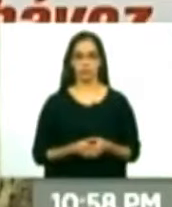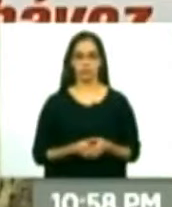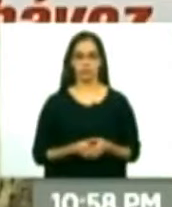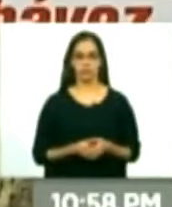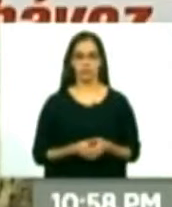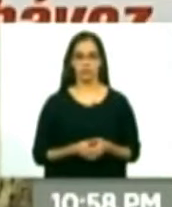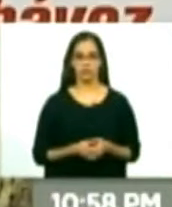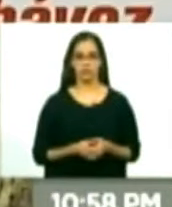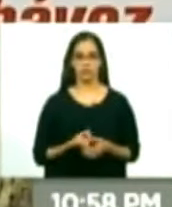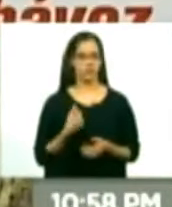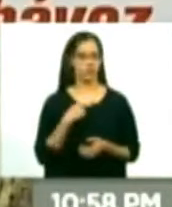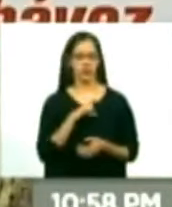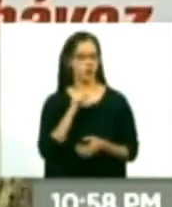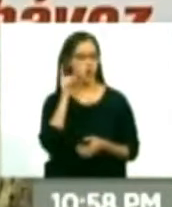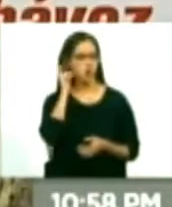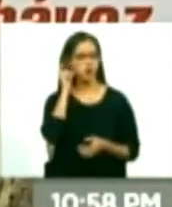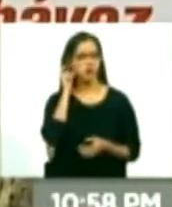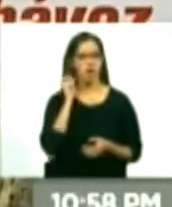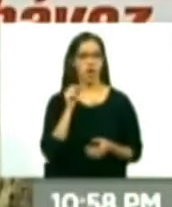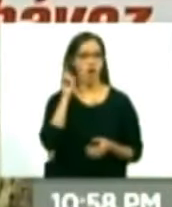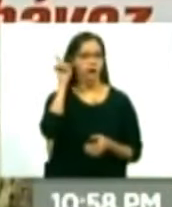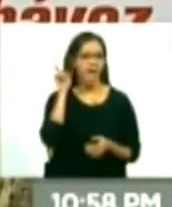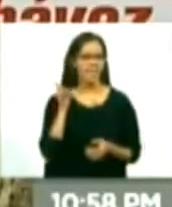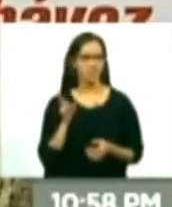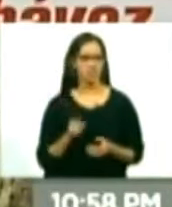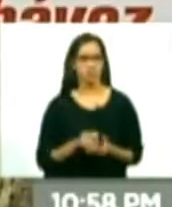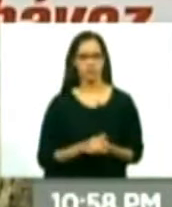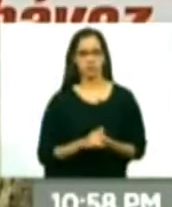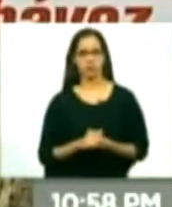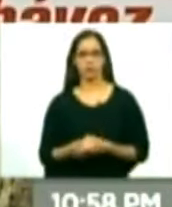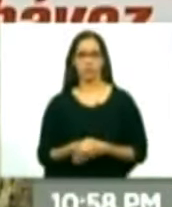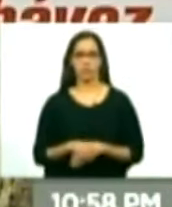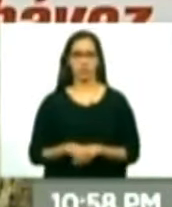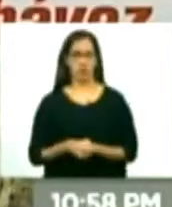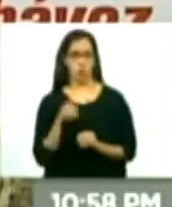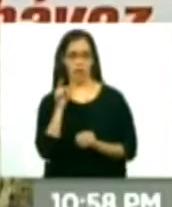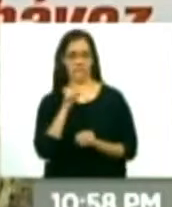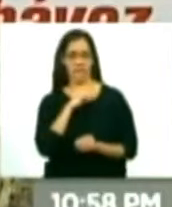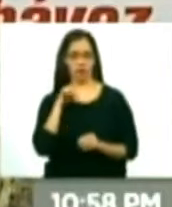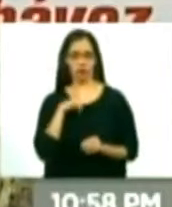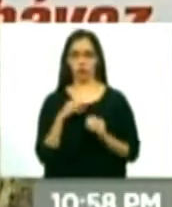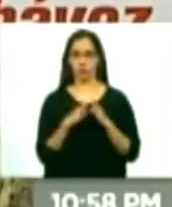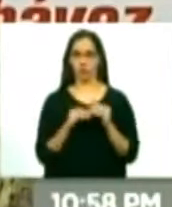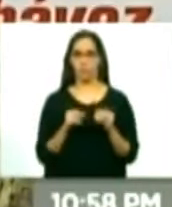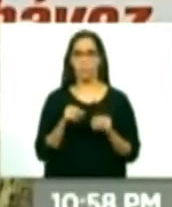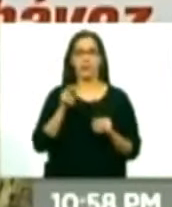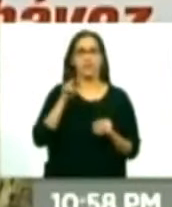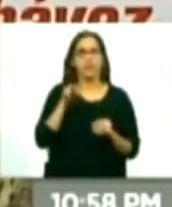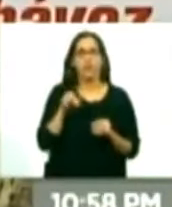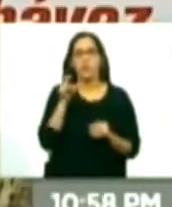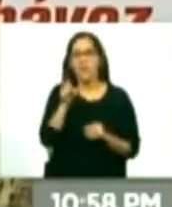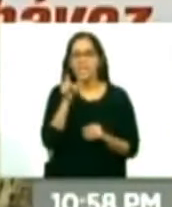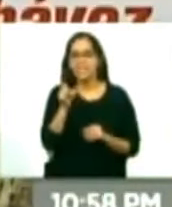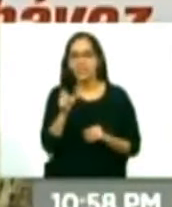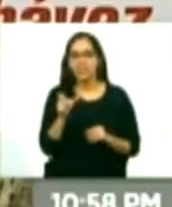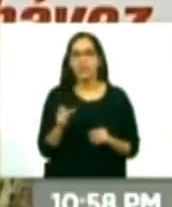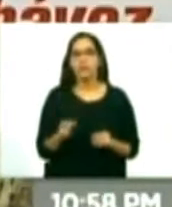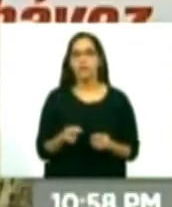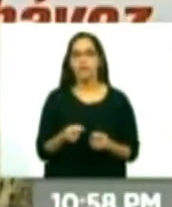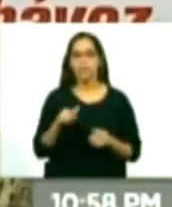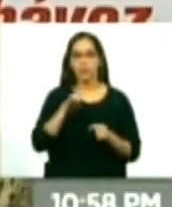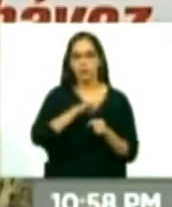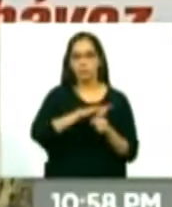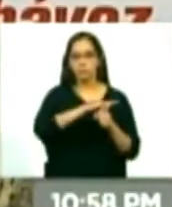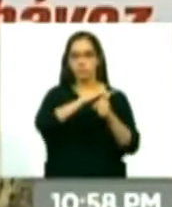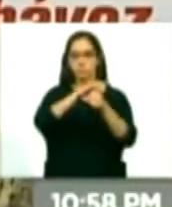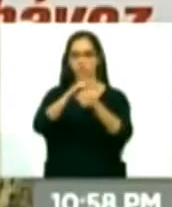Yo no lo he escuchado a ellos. Nos critican a nosotros de todo, pero ninguno critica que le han puesto un dron al presidente